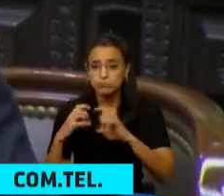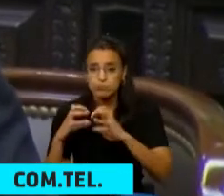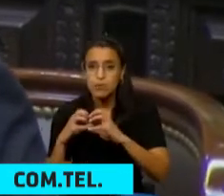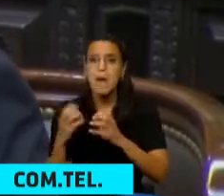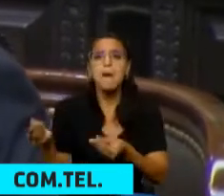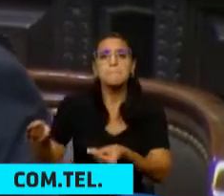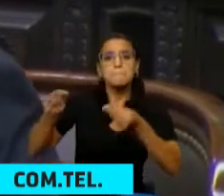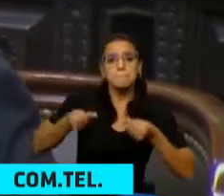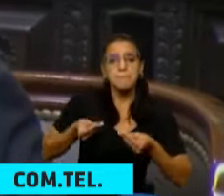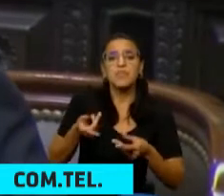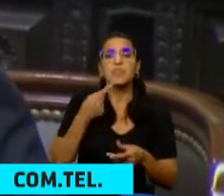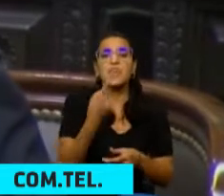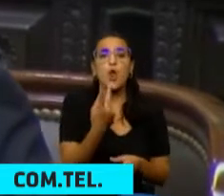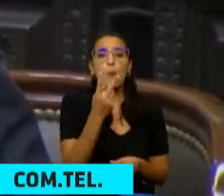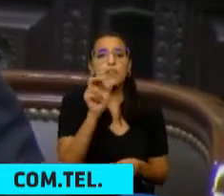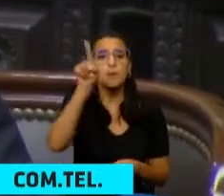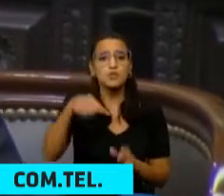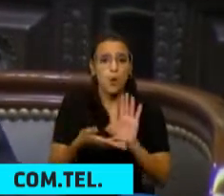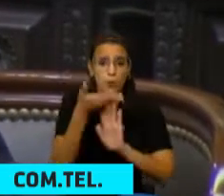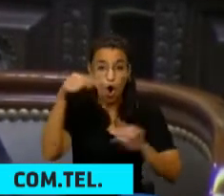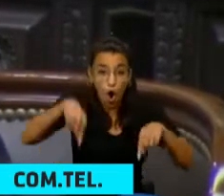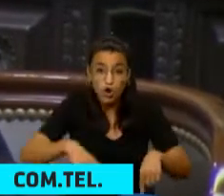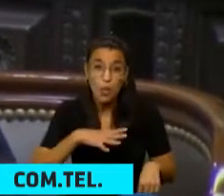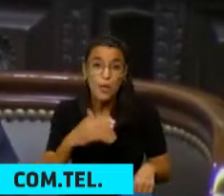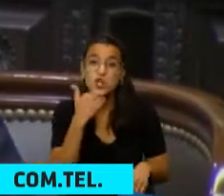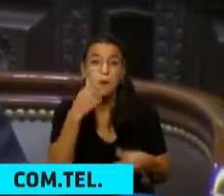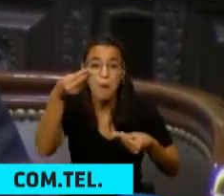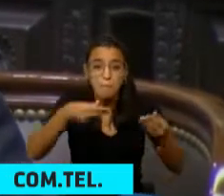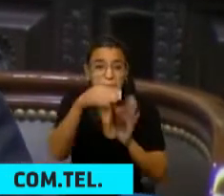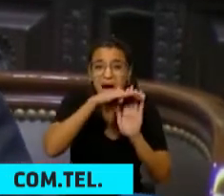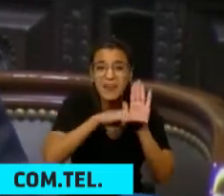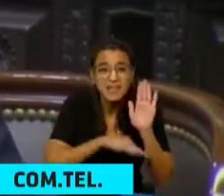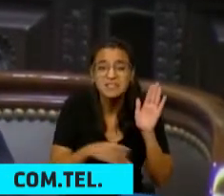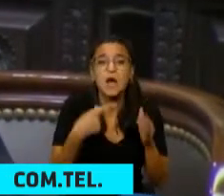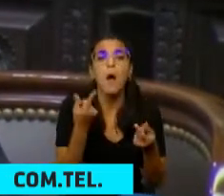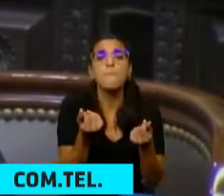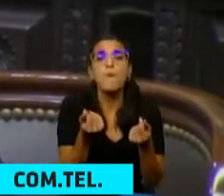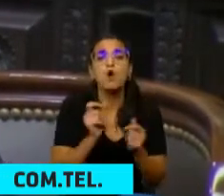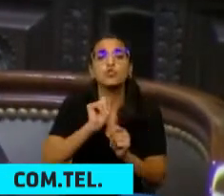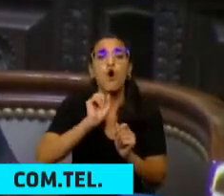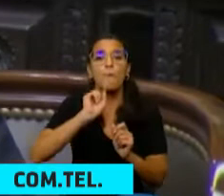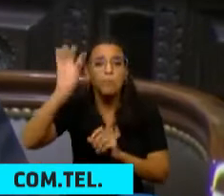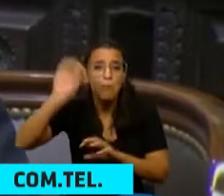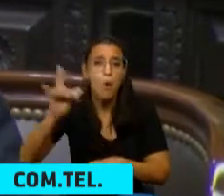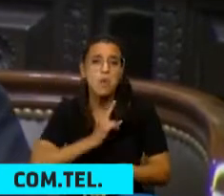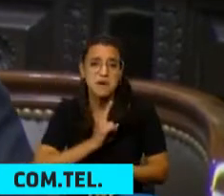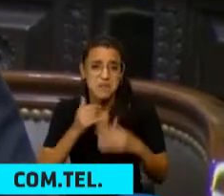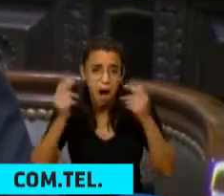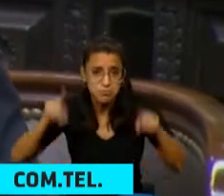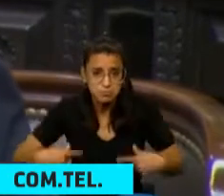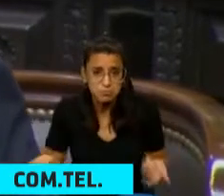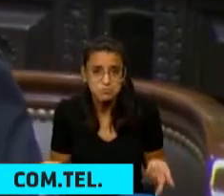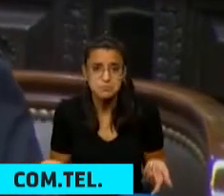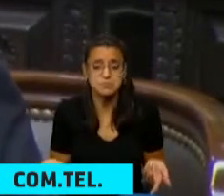Ajá. Y se tomó algo que es importante, que por eso cuando decimos por qué es económico, que solamente se van a hacer impresión